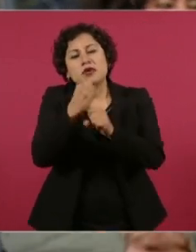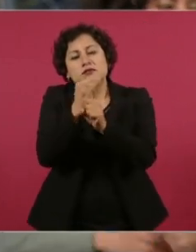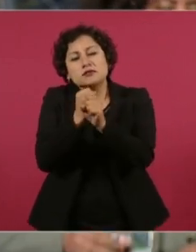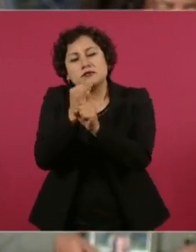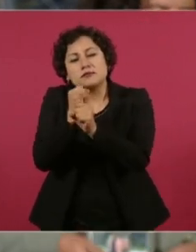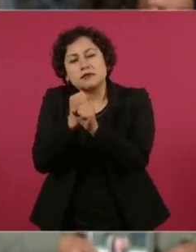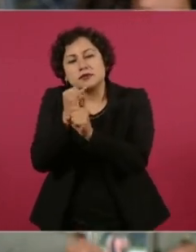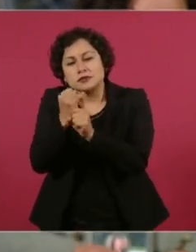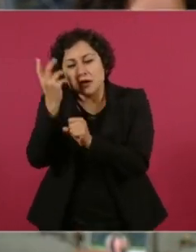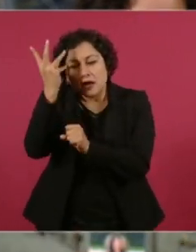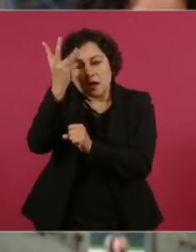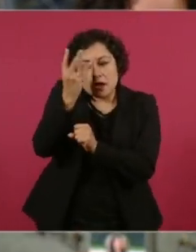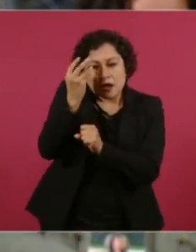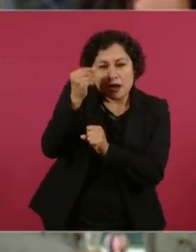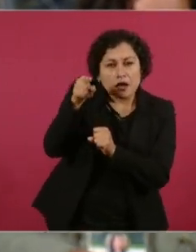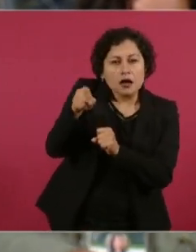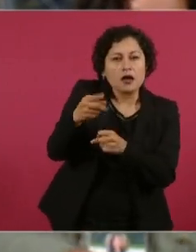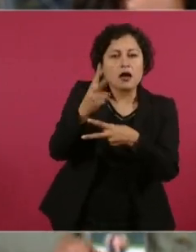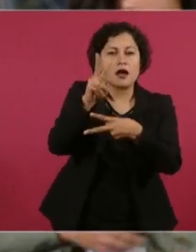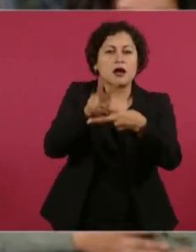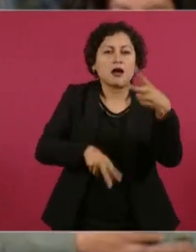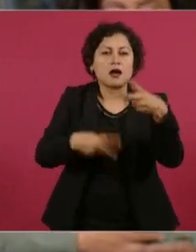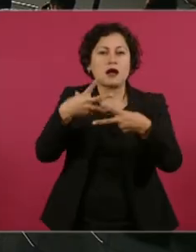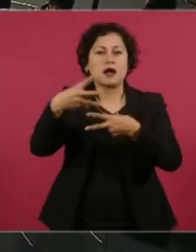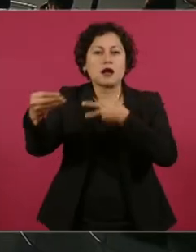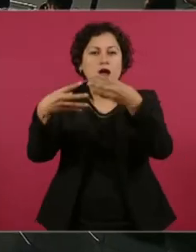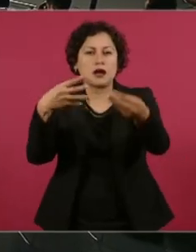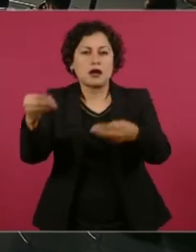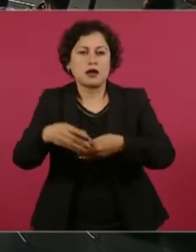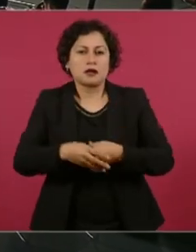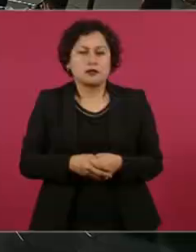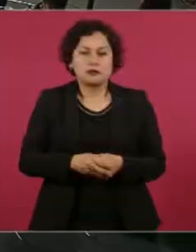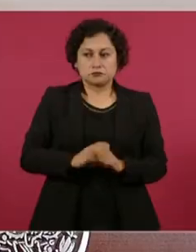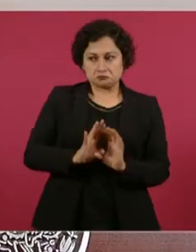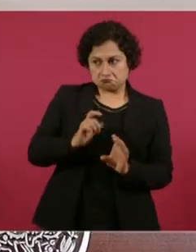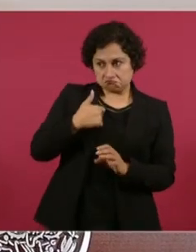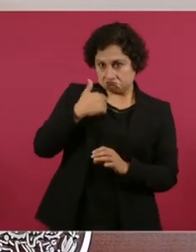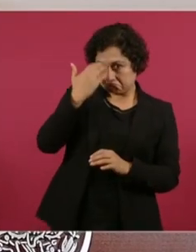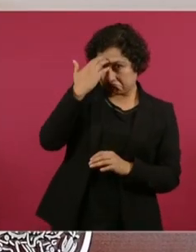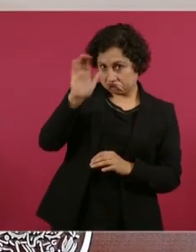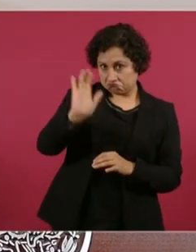precisamente el análisis de las granjas de bots. Pues a él no lo conozco yo. No,